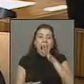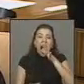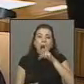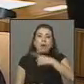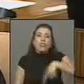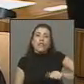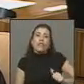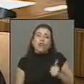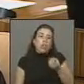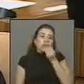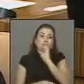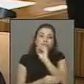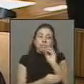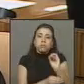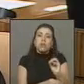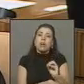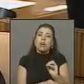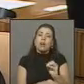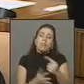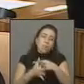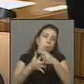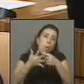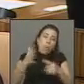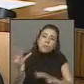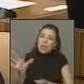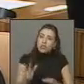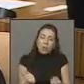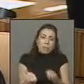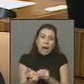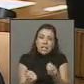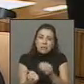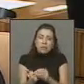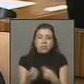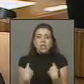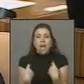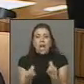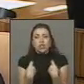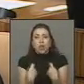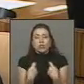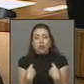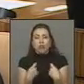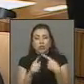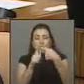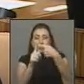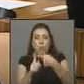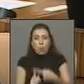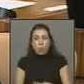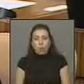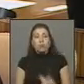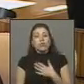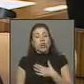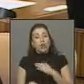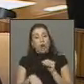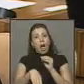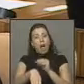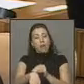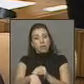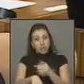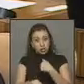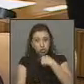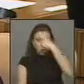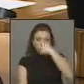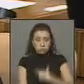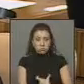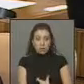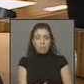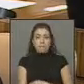voluntarios y un largo etcétera de gastos. Por eso quiero que se oficie en mi nombre